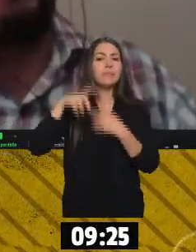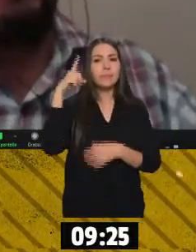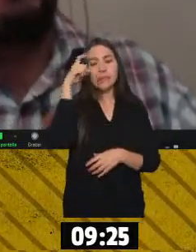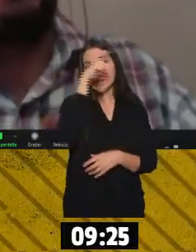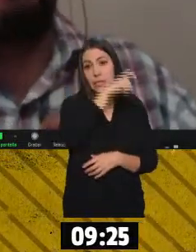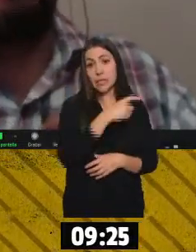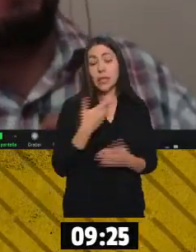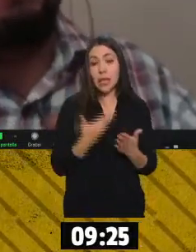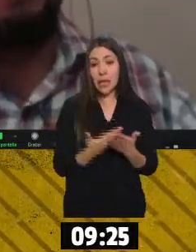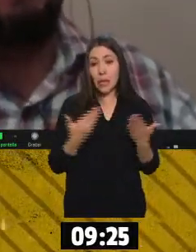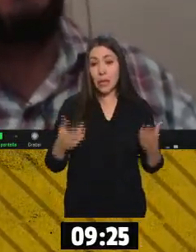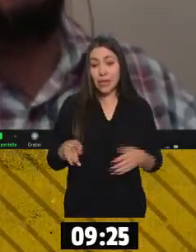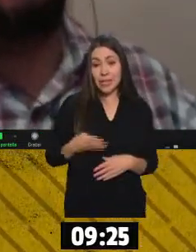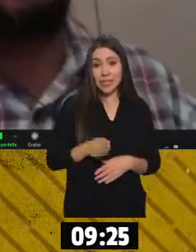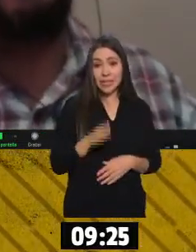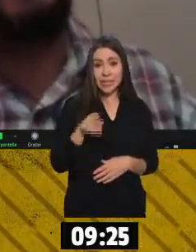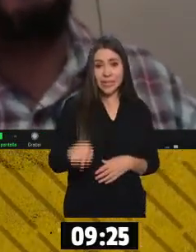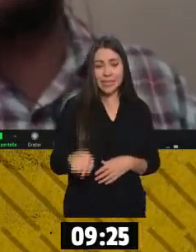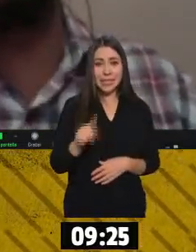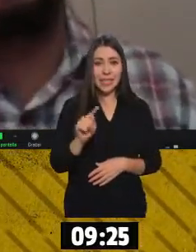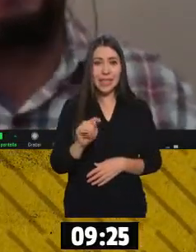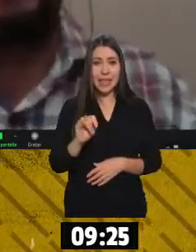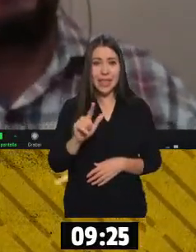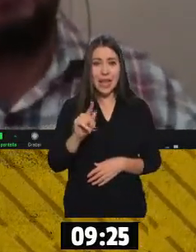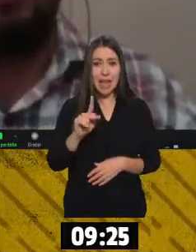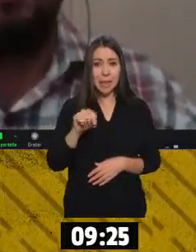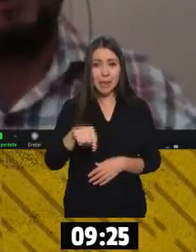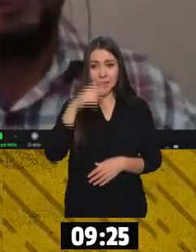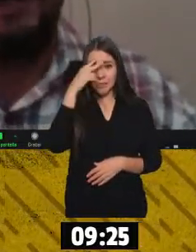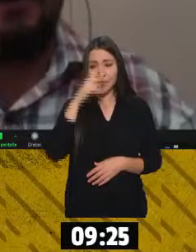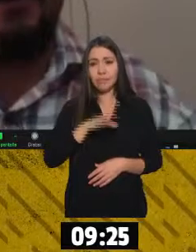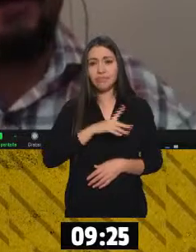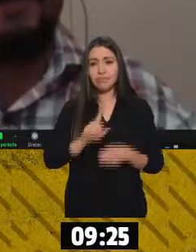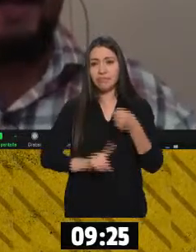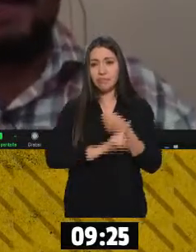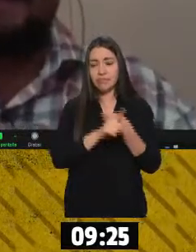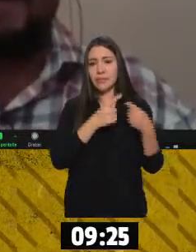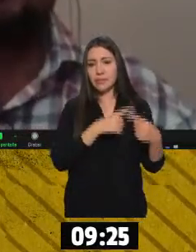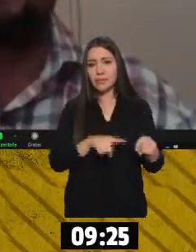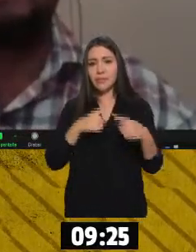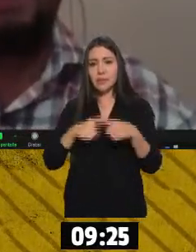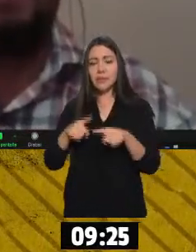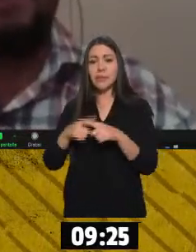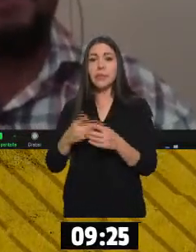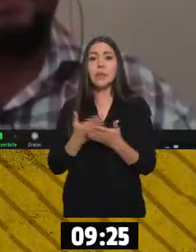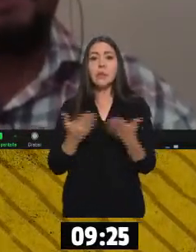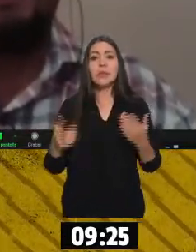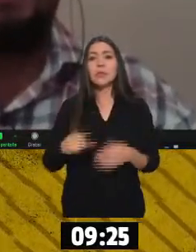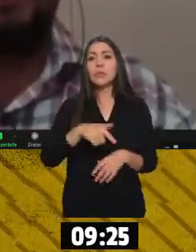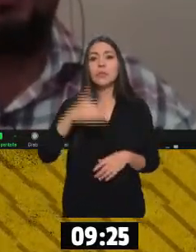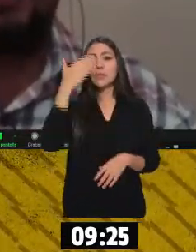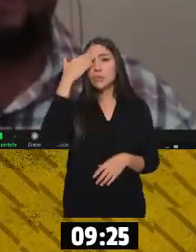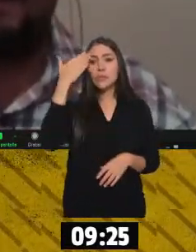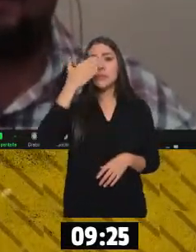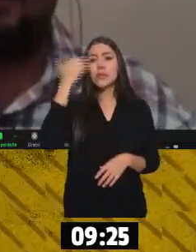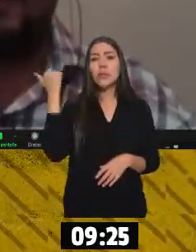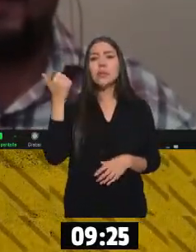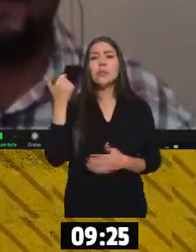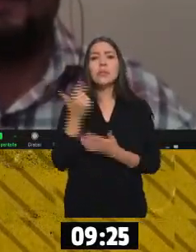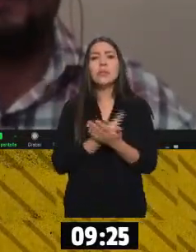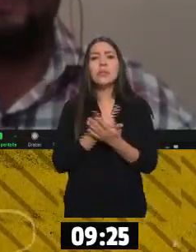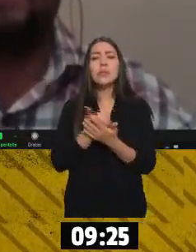México tiene varias aristas que lo complican. Uno es, ya no se sabe, ya se perdió un